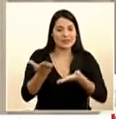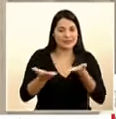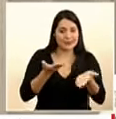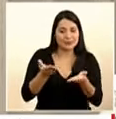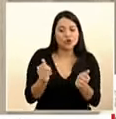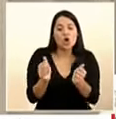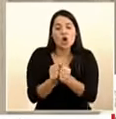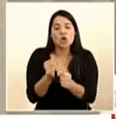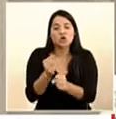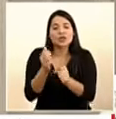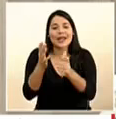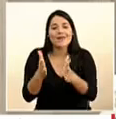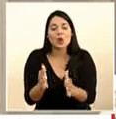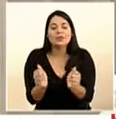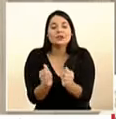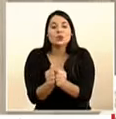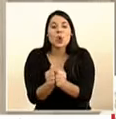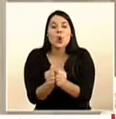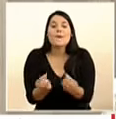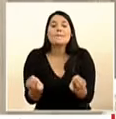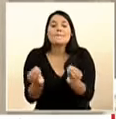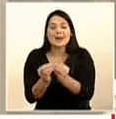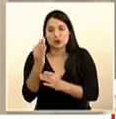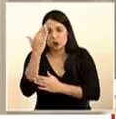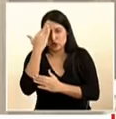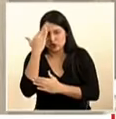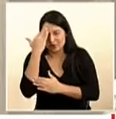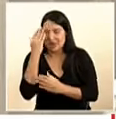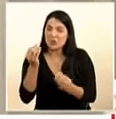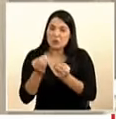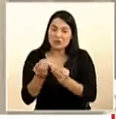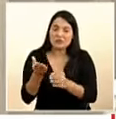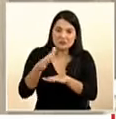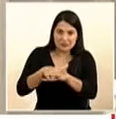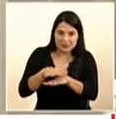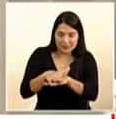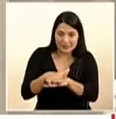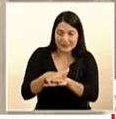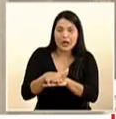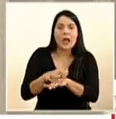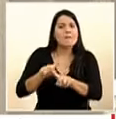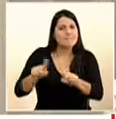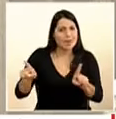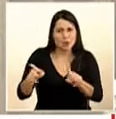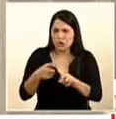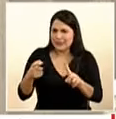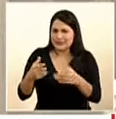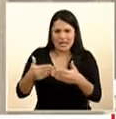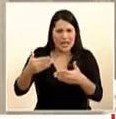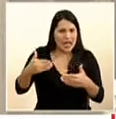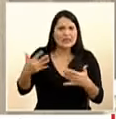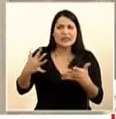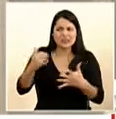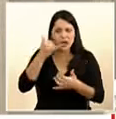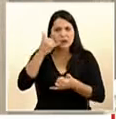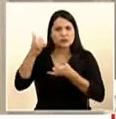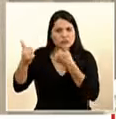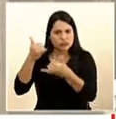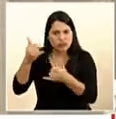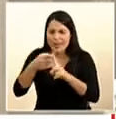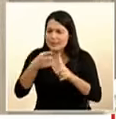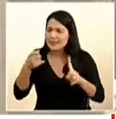más cercano de la condición de salud que eso sí se ha venido haciendo en el sentido de que se mantenga la cuando han salido positivos y se les pone el